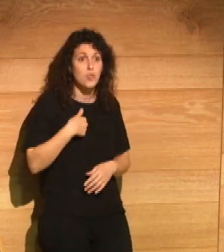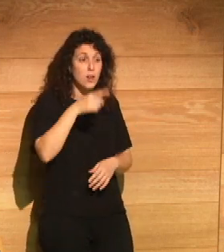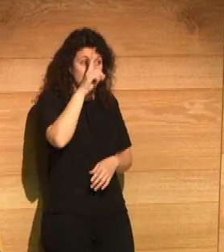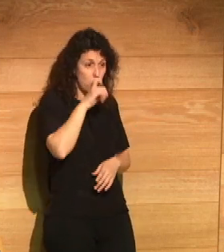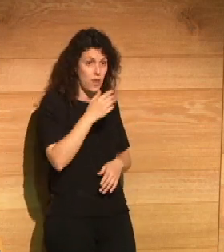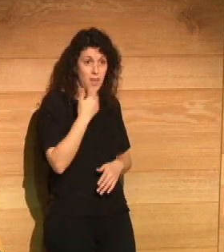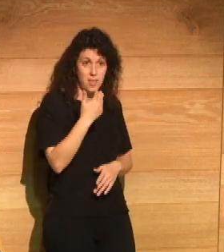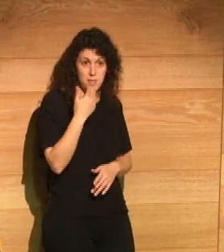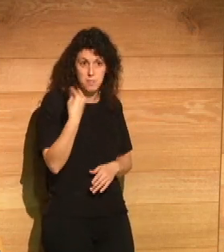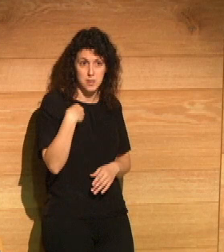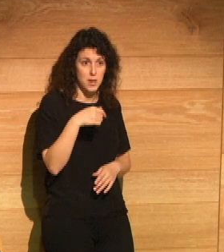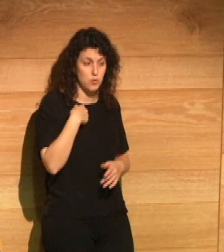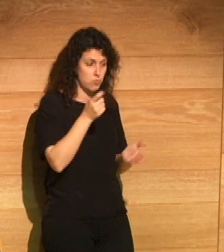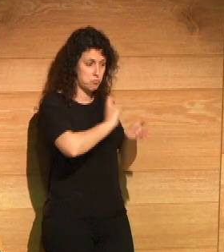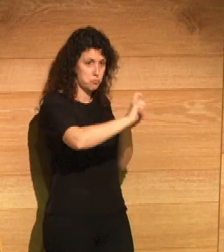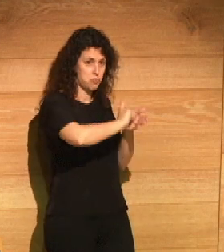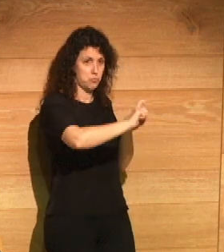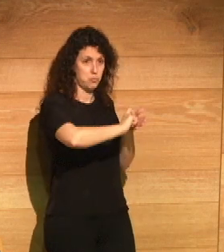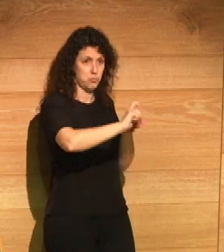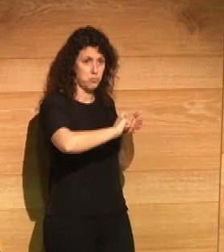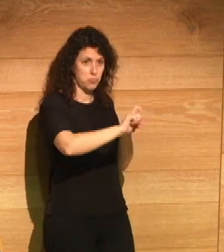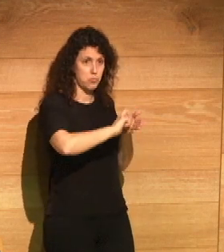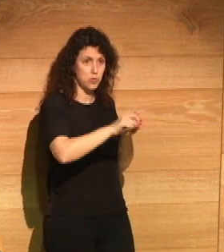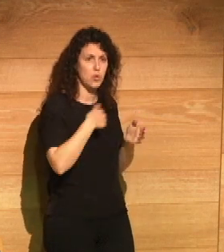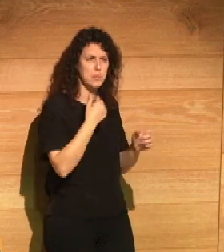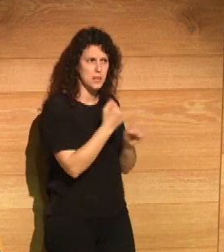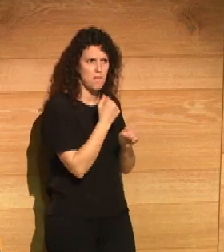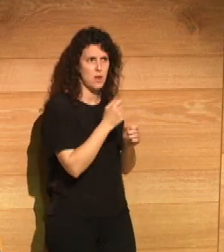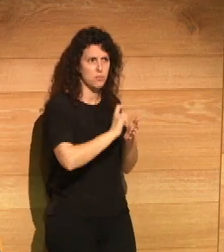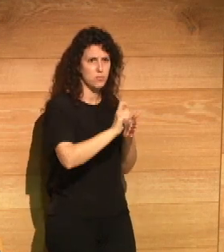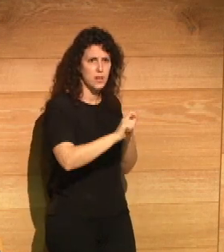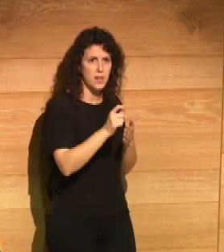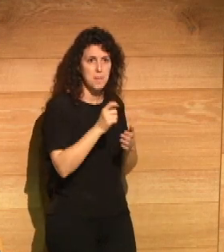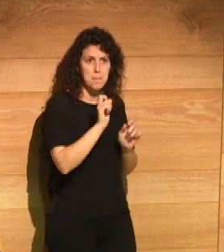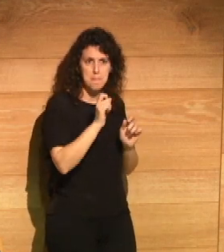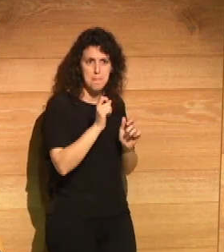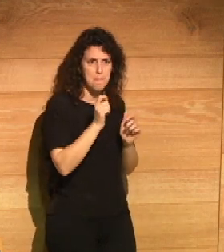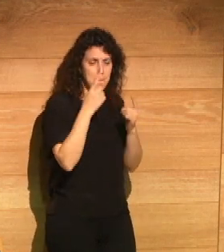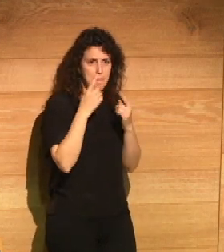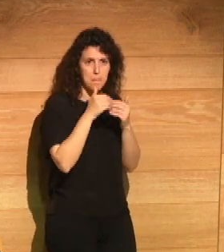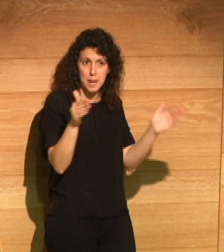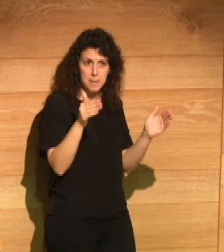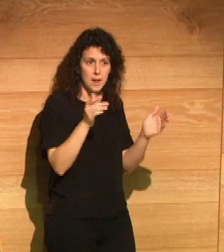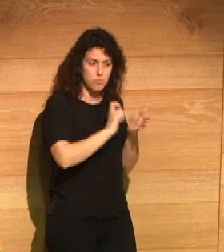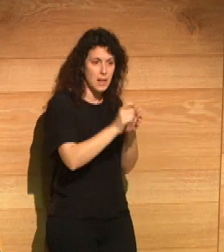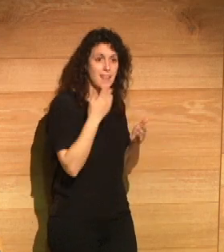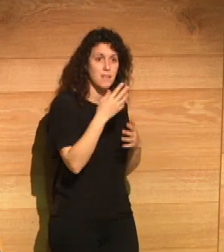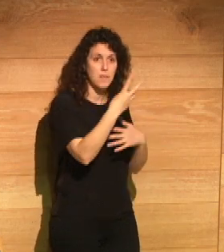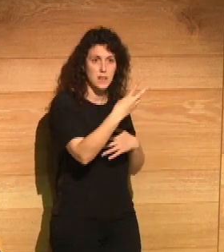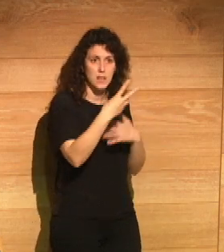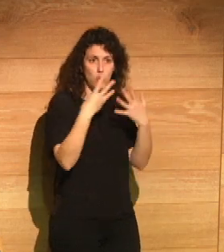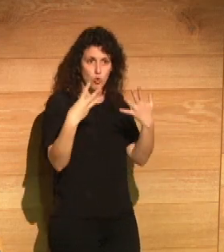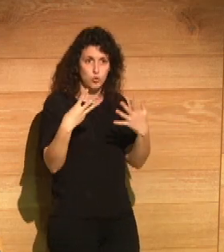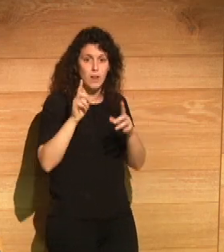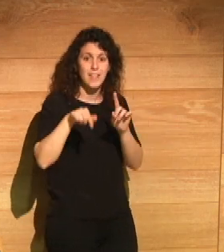edad, cuando estaba escribiendo además mis primeros trabajos, mi primera novela la escribí cuando tenía 28 años, pero los siguientes trabajos los